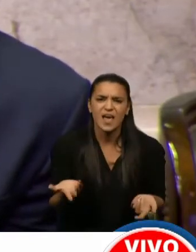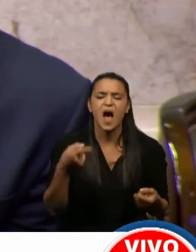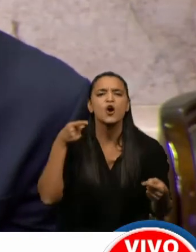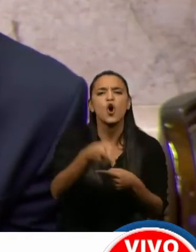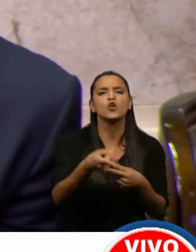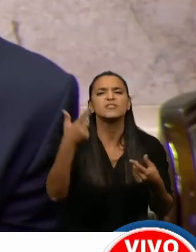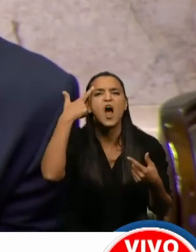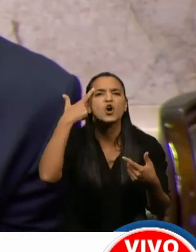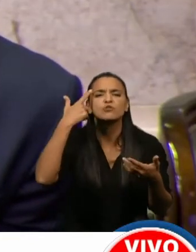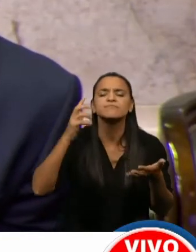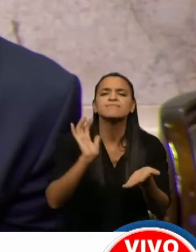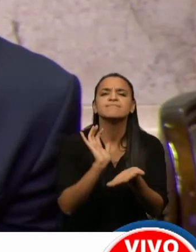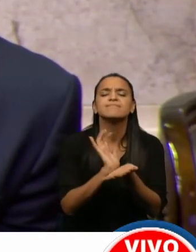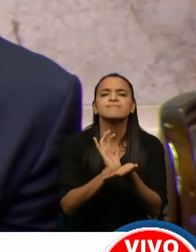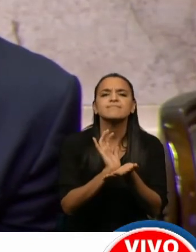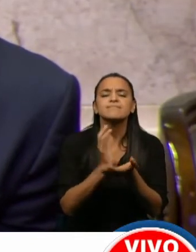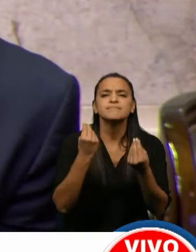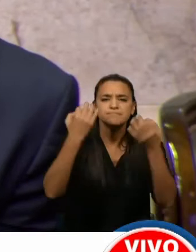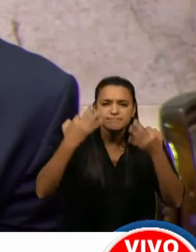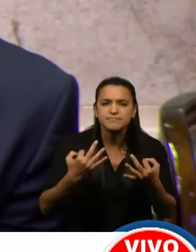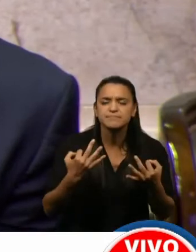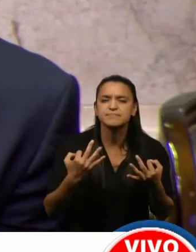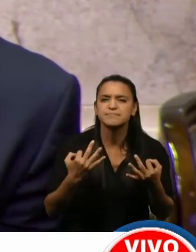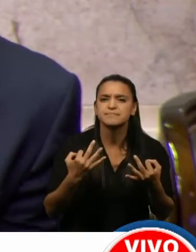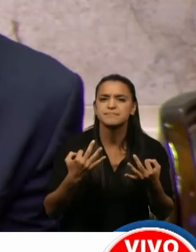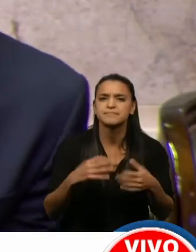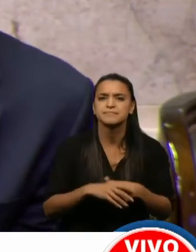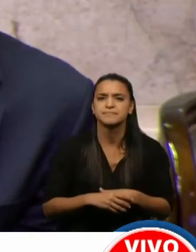la conceptualidad de la propia